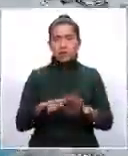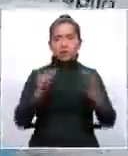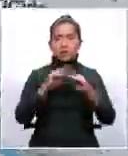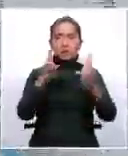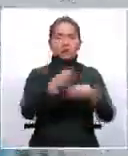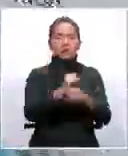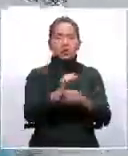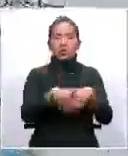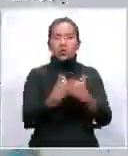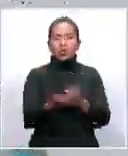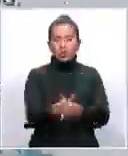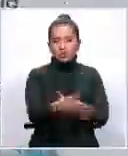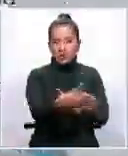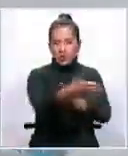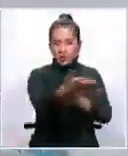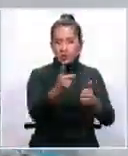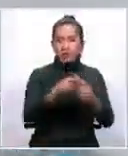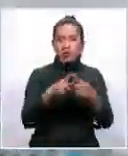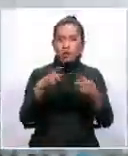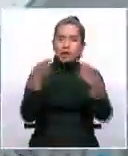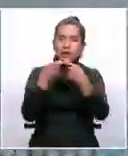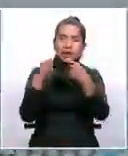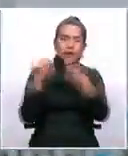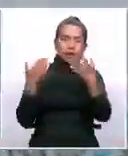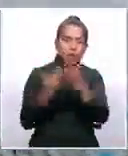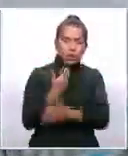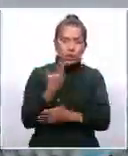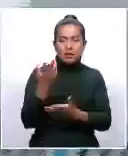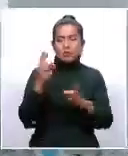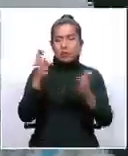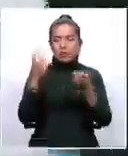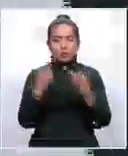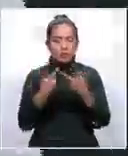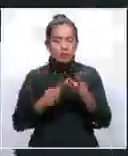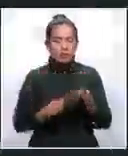piscícola, energía alternativa,